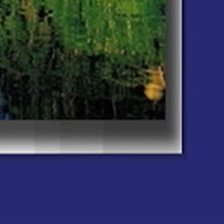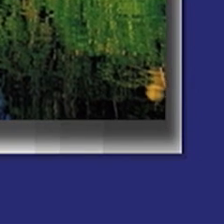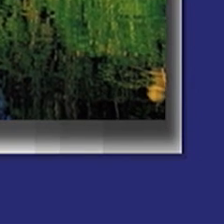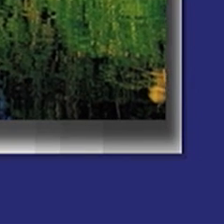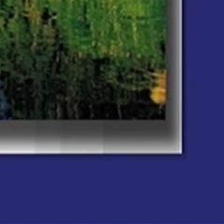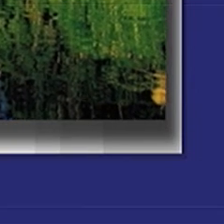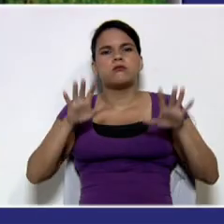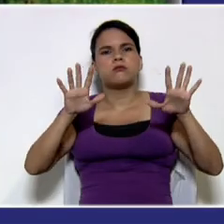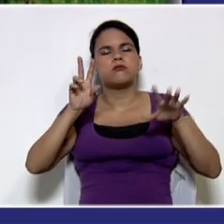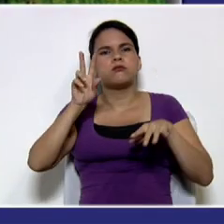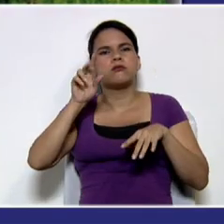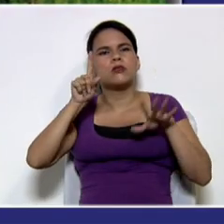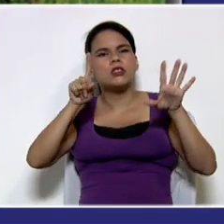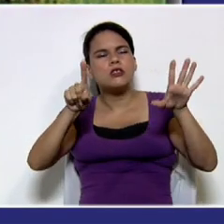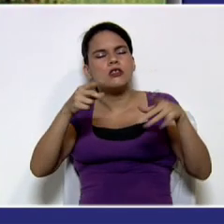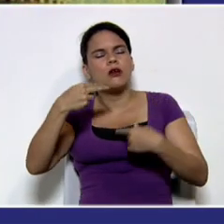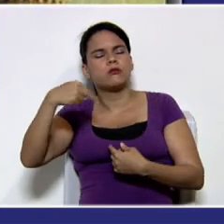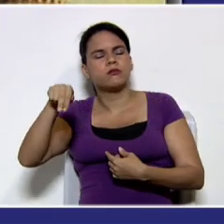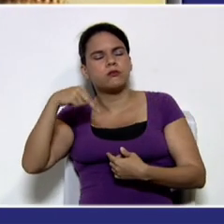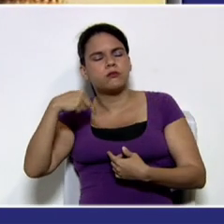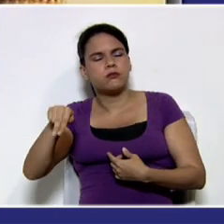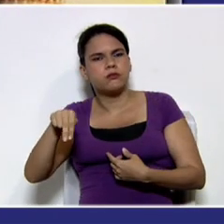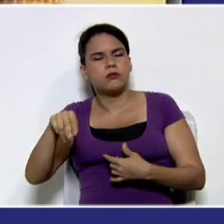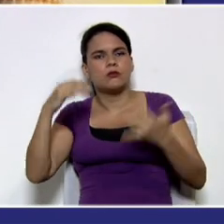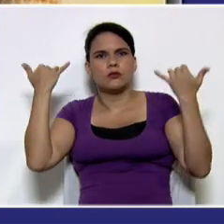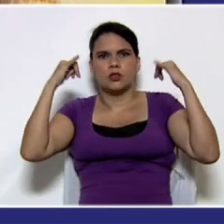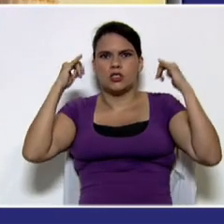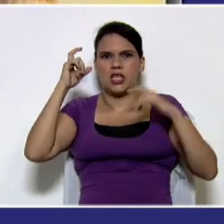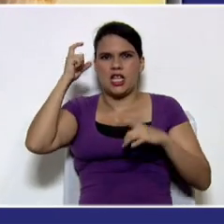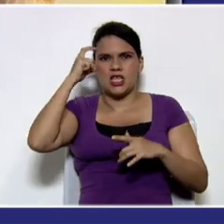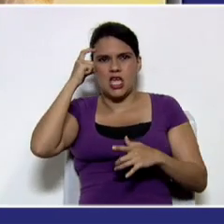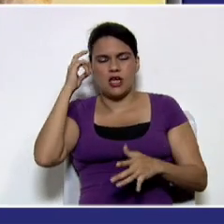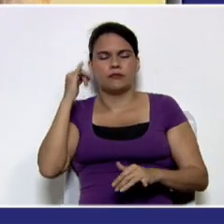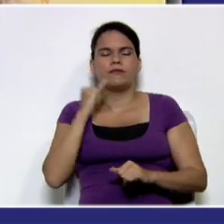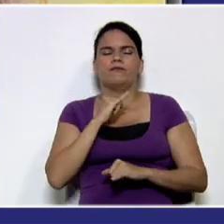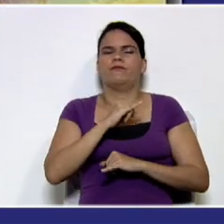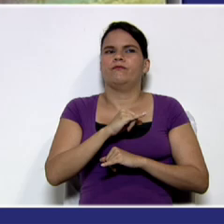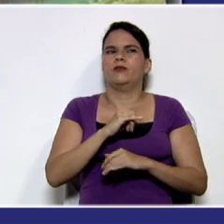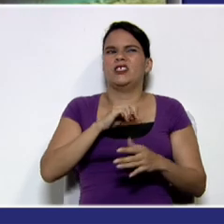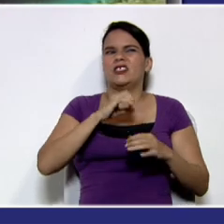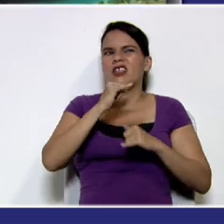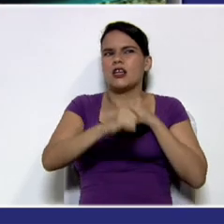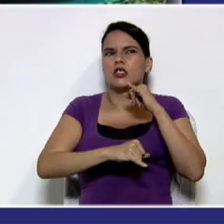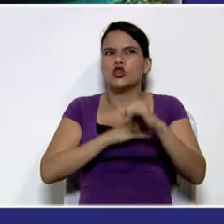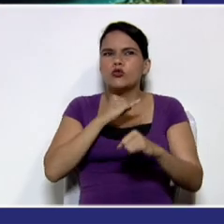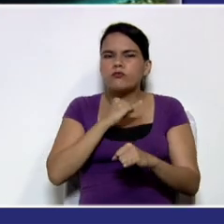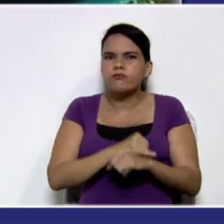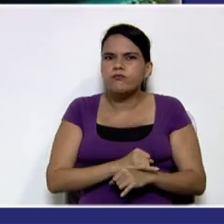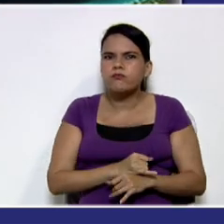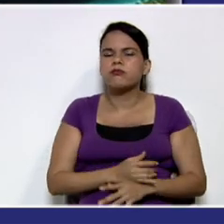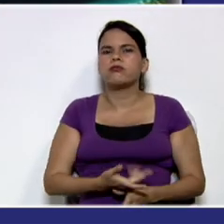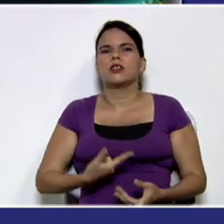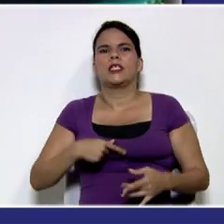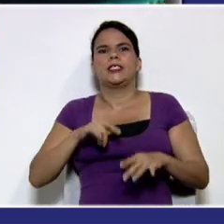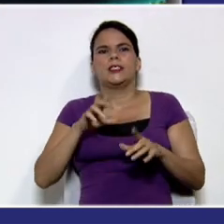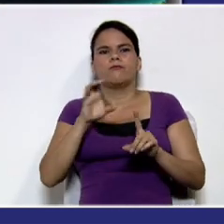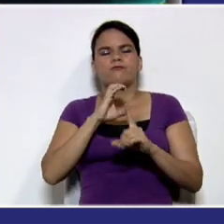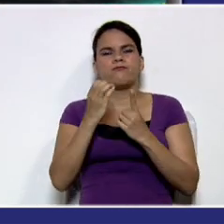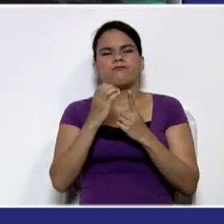El 16 de noviembre se celebra el Día Internacional del Patrimonio Mundial. En esa misma fecha del